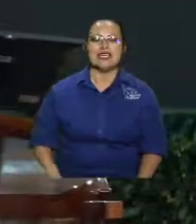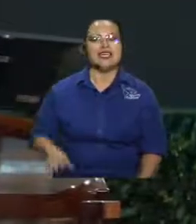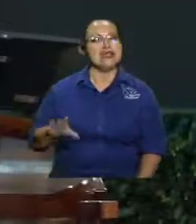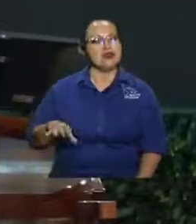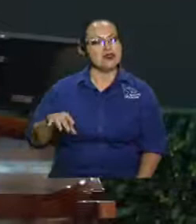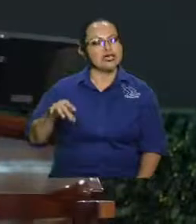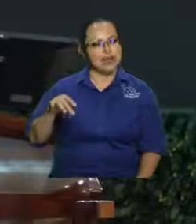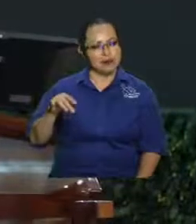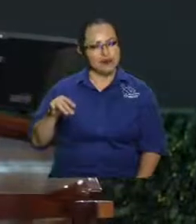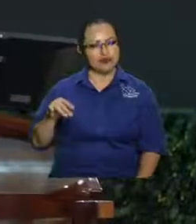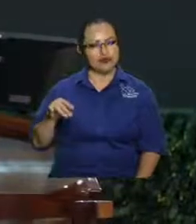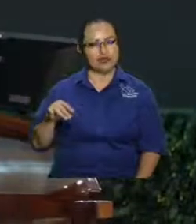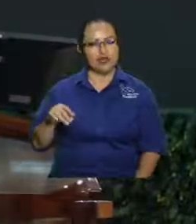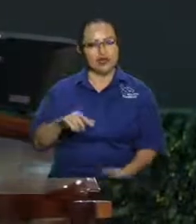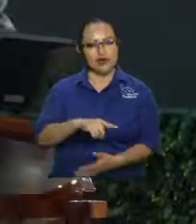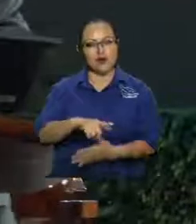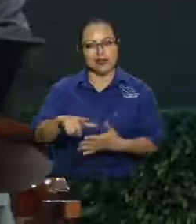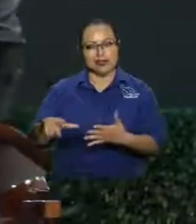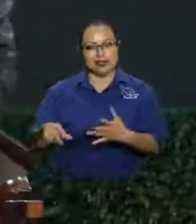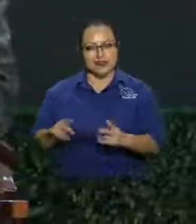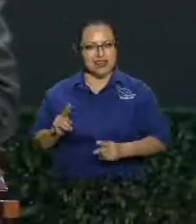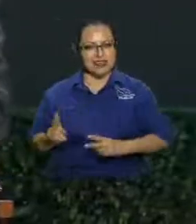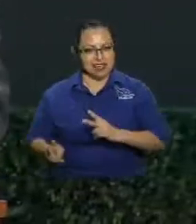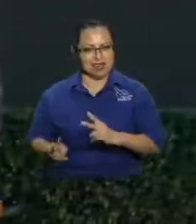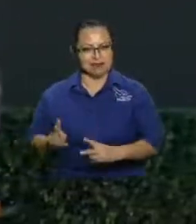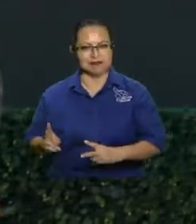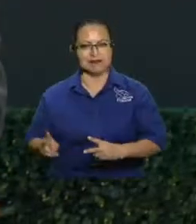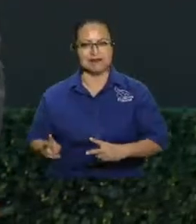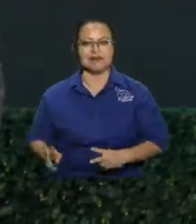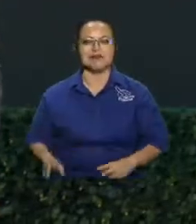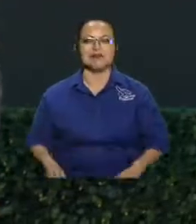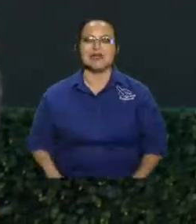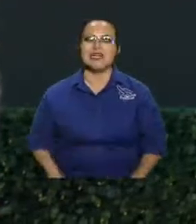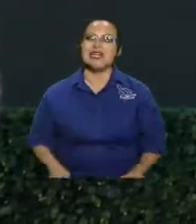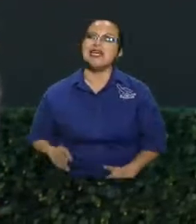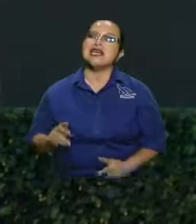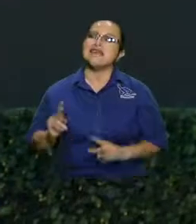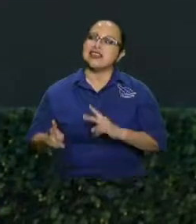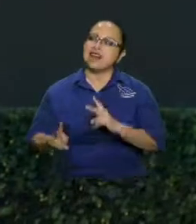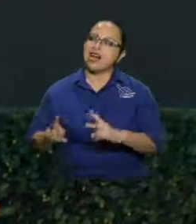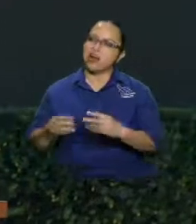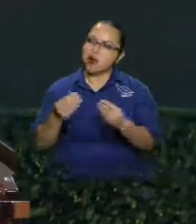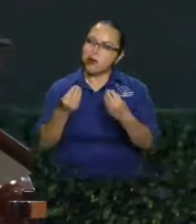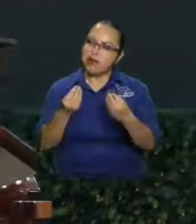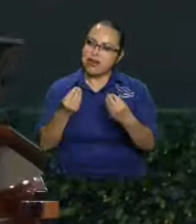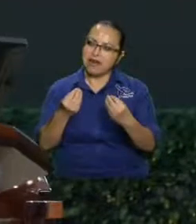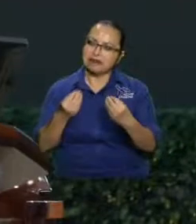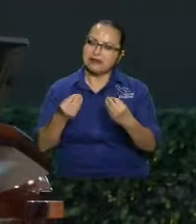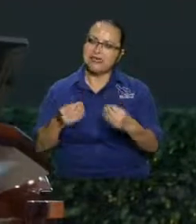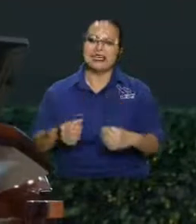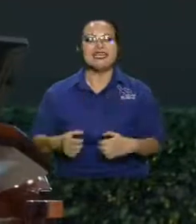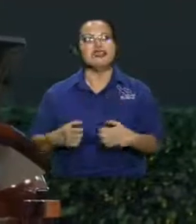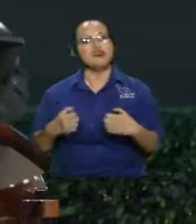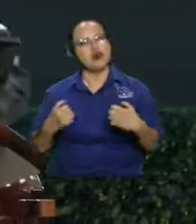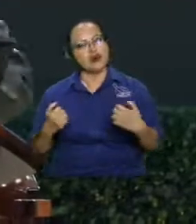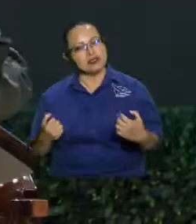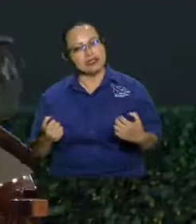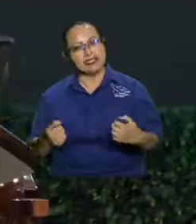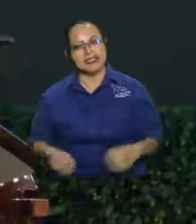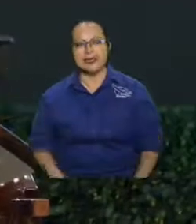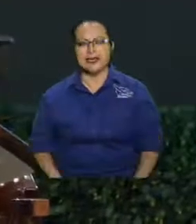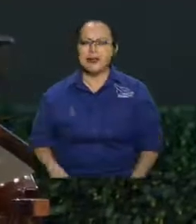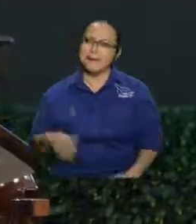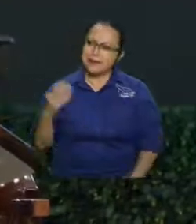encontramos varias tiendas, un poco más grandes que las que nosotros conocemos como tiendas, y sí vendían comida. Entonces